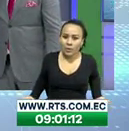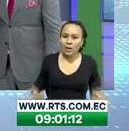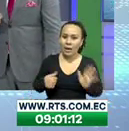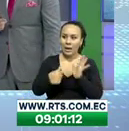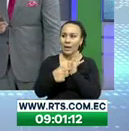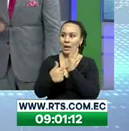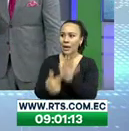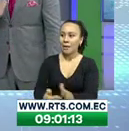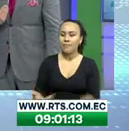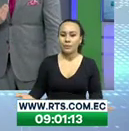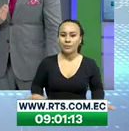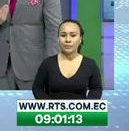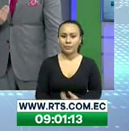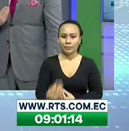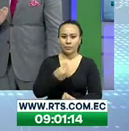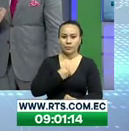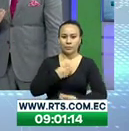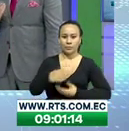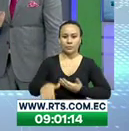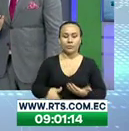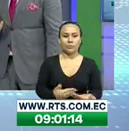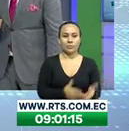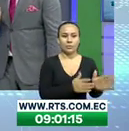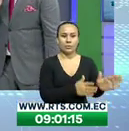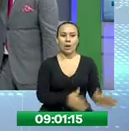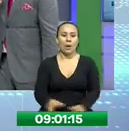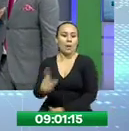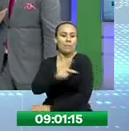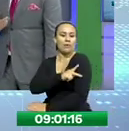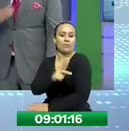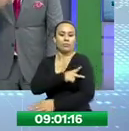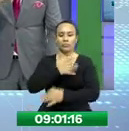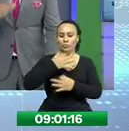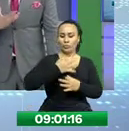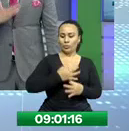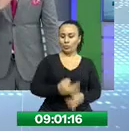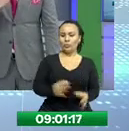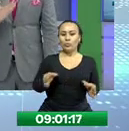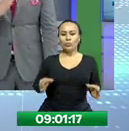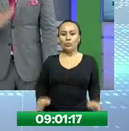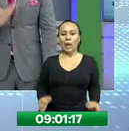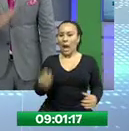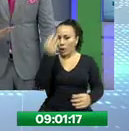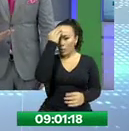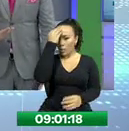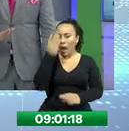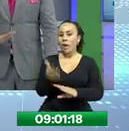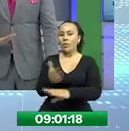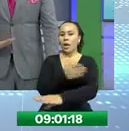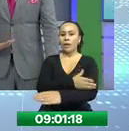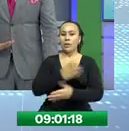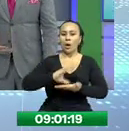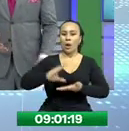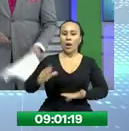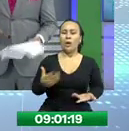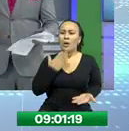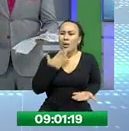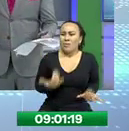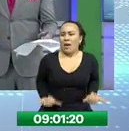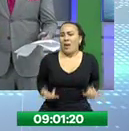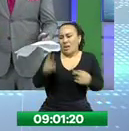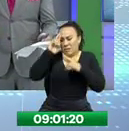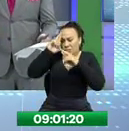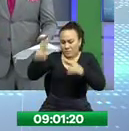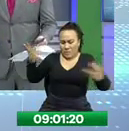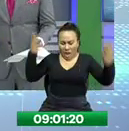analizaba, yo estaba pensando, yo recibía clases de profesores que iban internados, por que favor, iban todo con respeto, por favor. Que daban otro tiempo, don José Luis. Y era